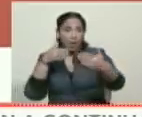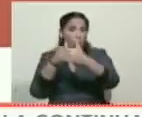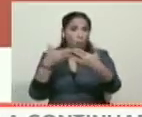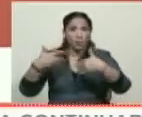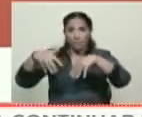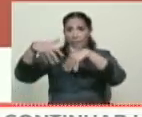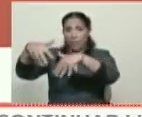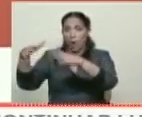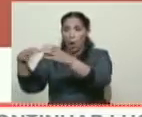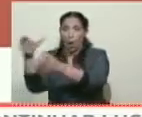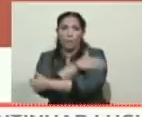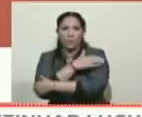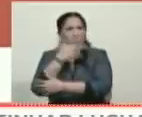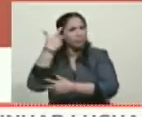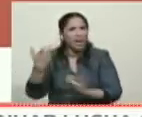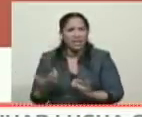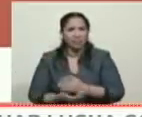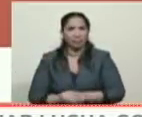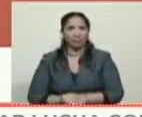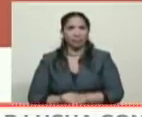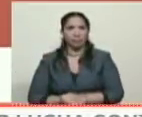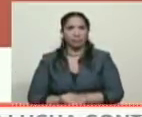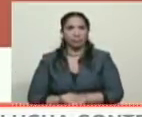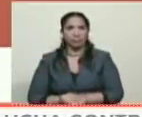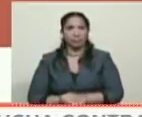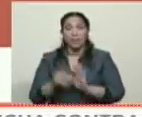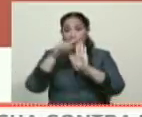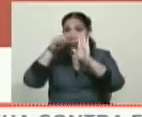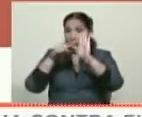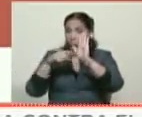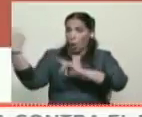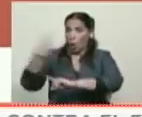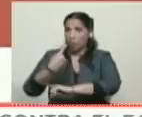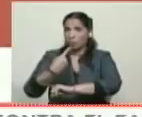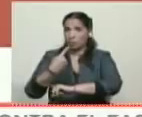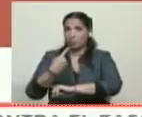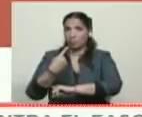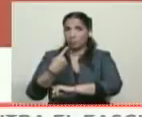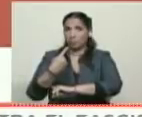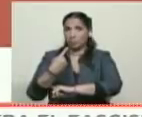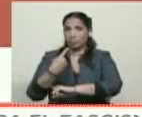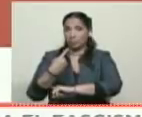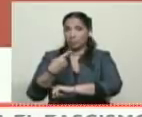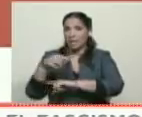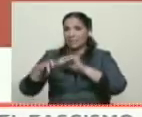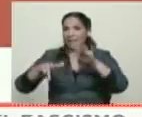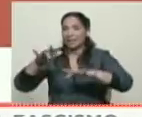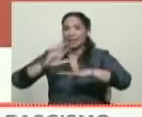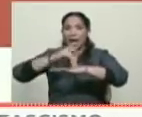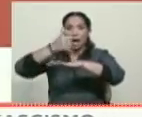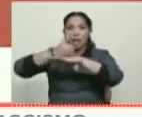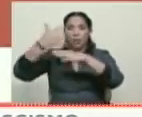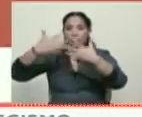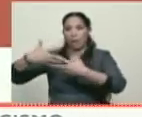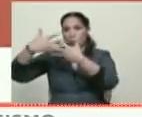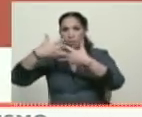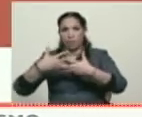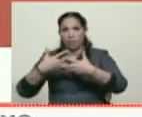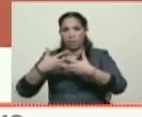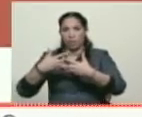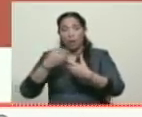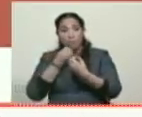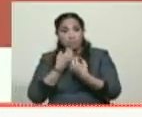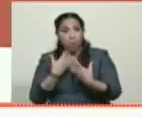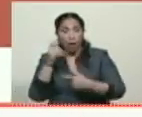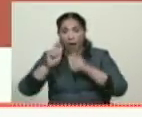manifestación opositora. ¿Para qué? Para cumplir las órdenes de Mike Pence. Como la buena